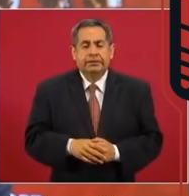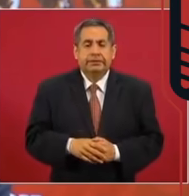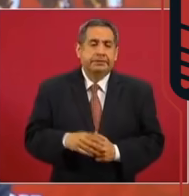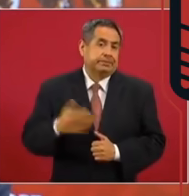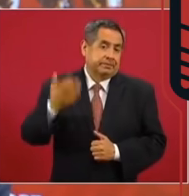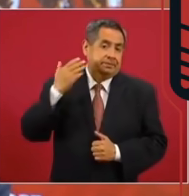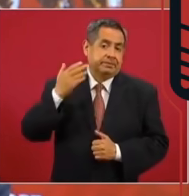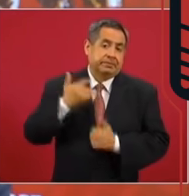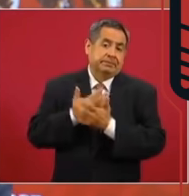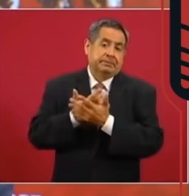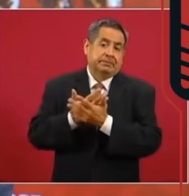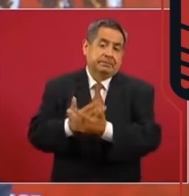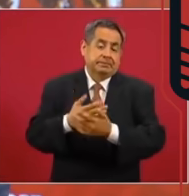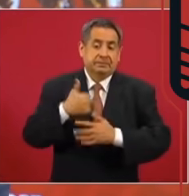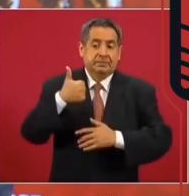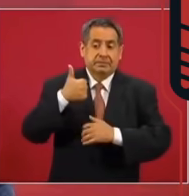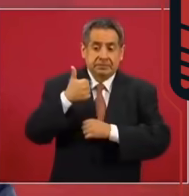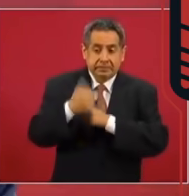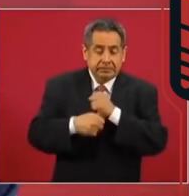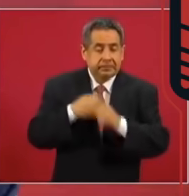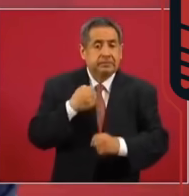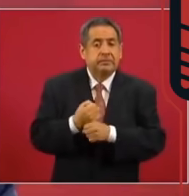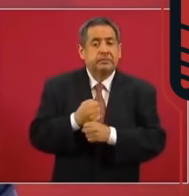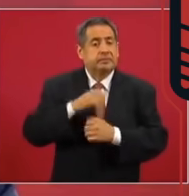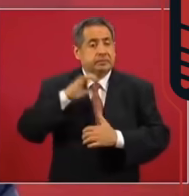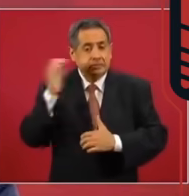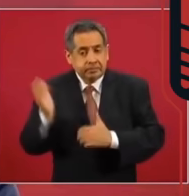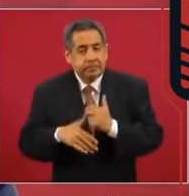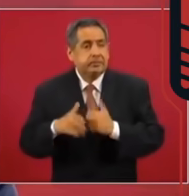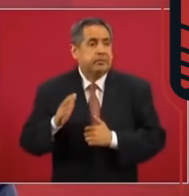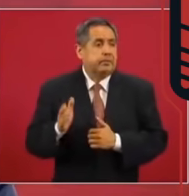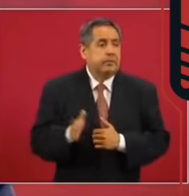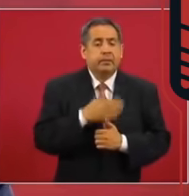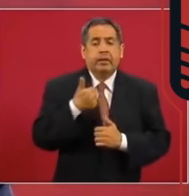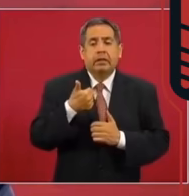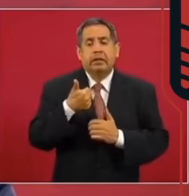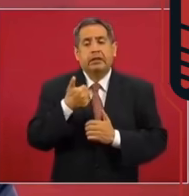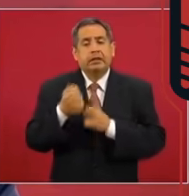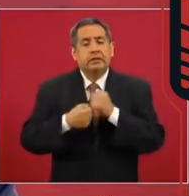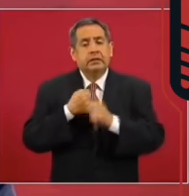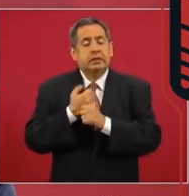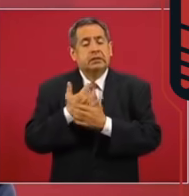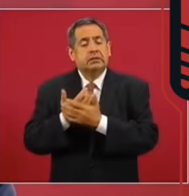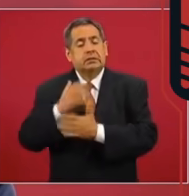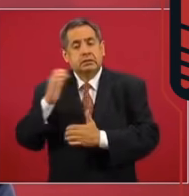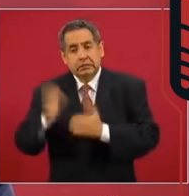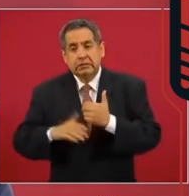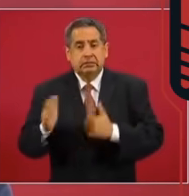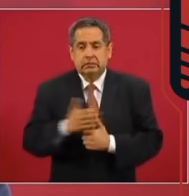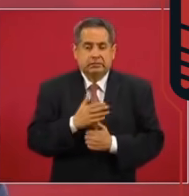esperar a que terminara el sexenio. Ahora